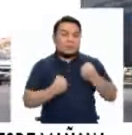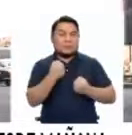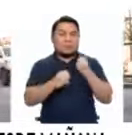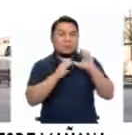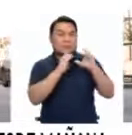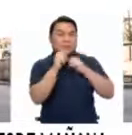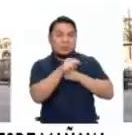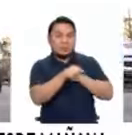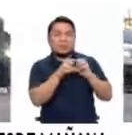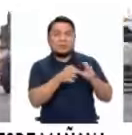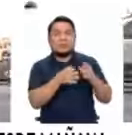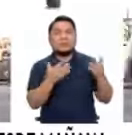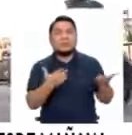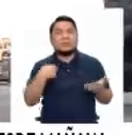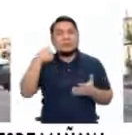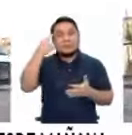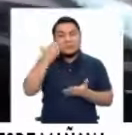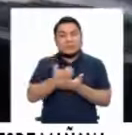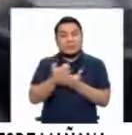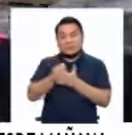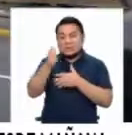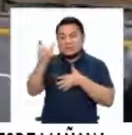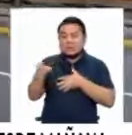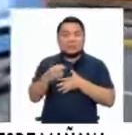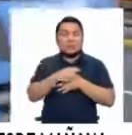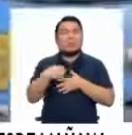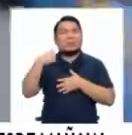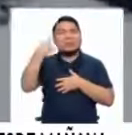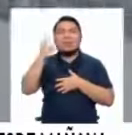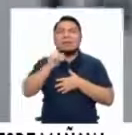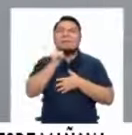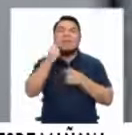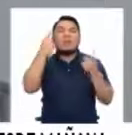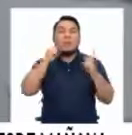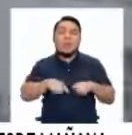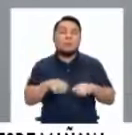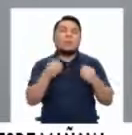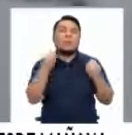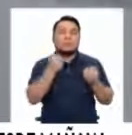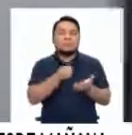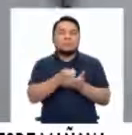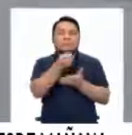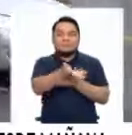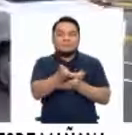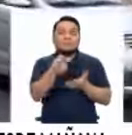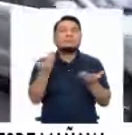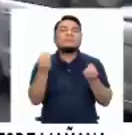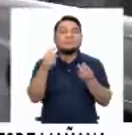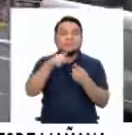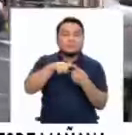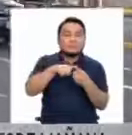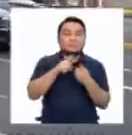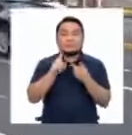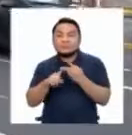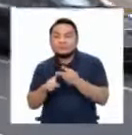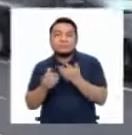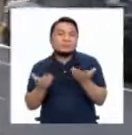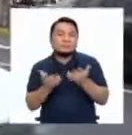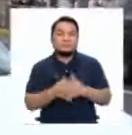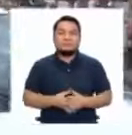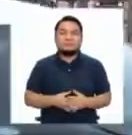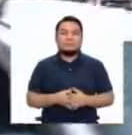y Comunicaciones y de Economía aún no se ponen de acuerdo en la forma en que se aplicará el subsidio al transporte público.